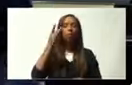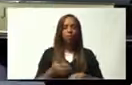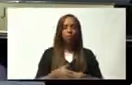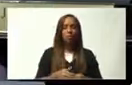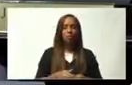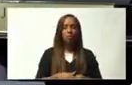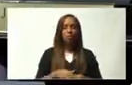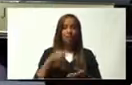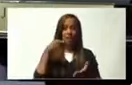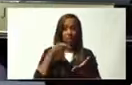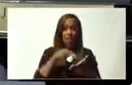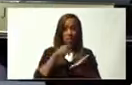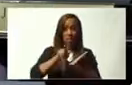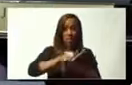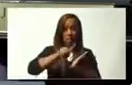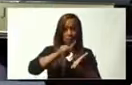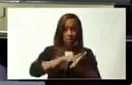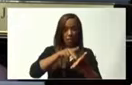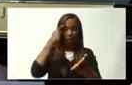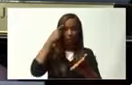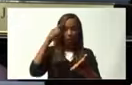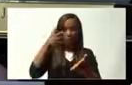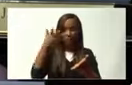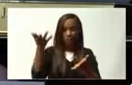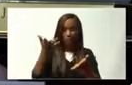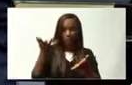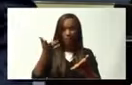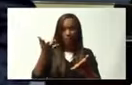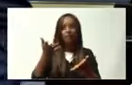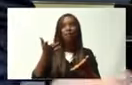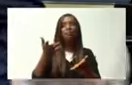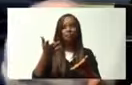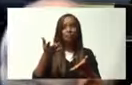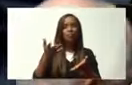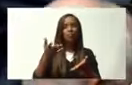este gobierno. Y cuando hablamos de